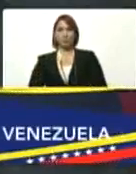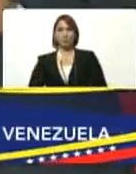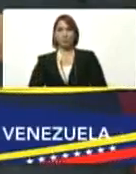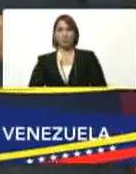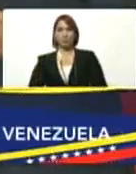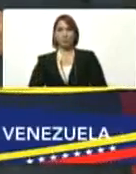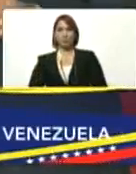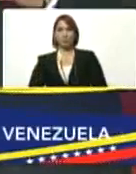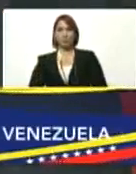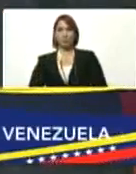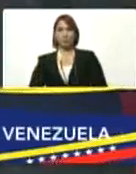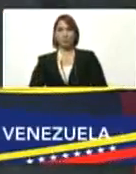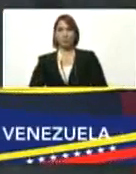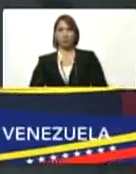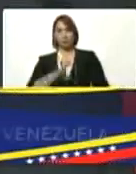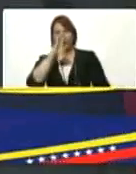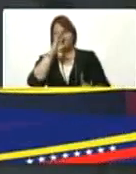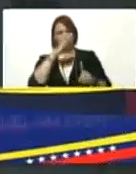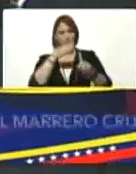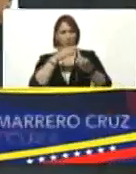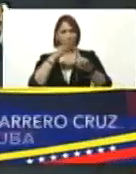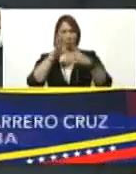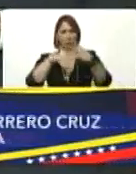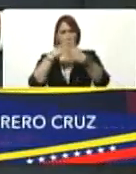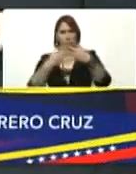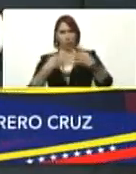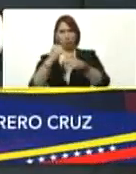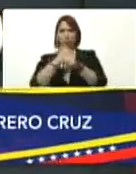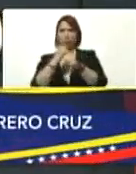Hemos abordado la agenda